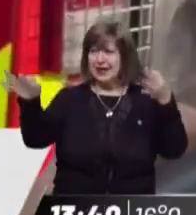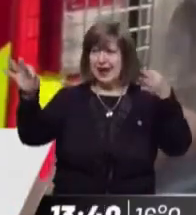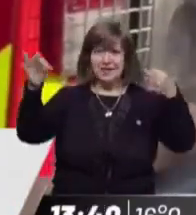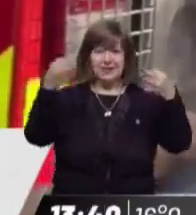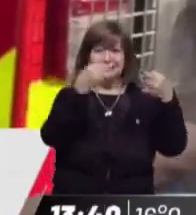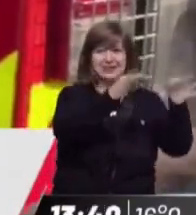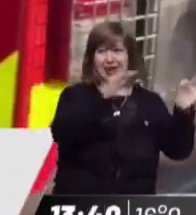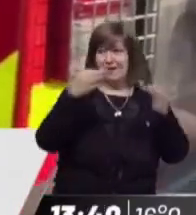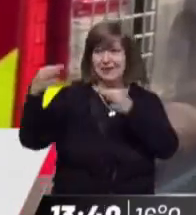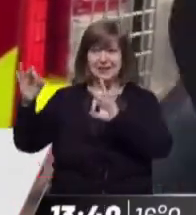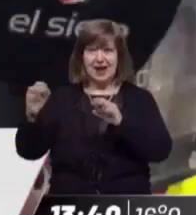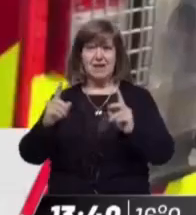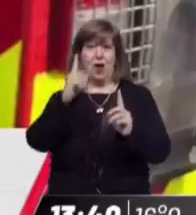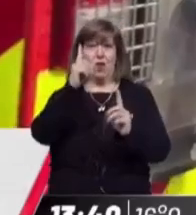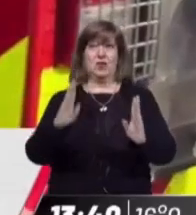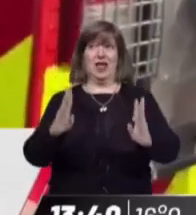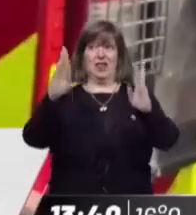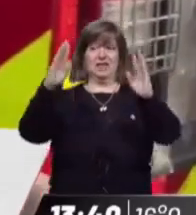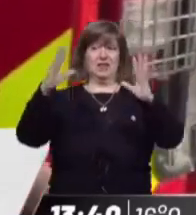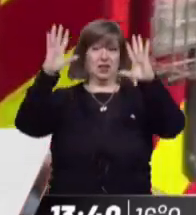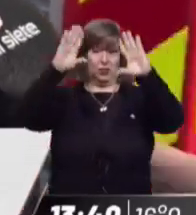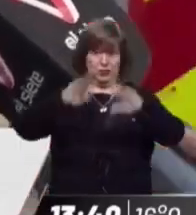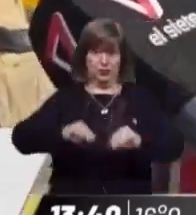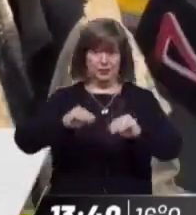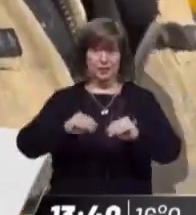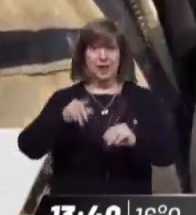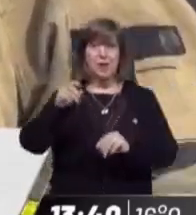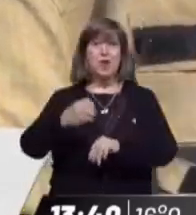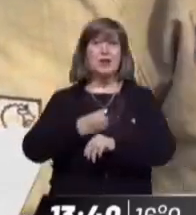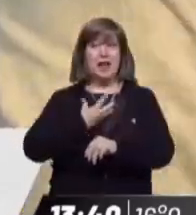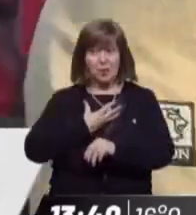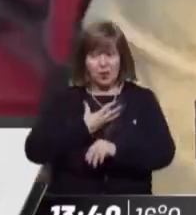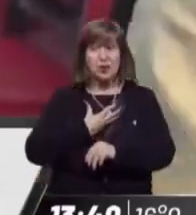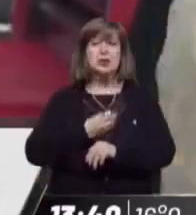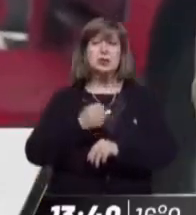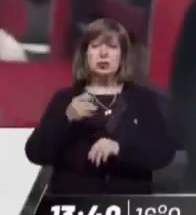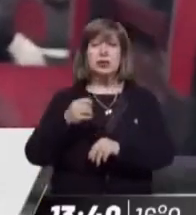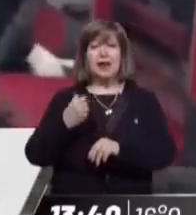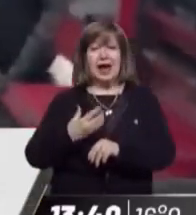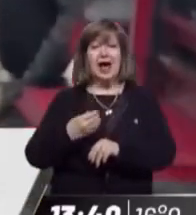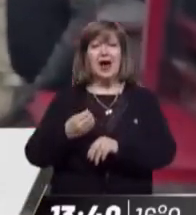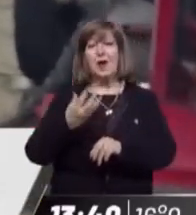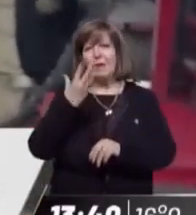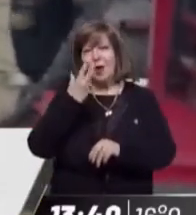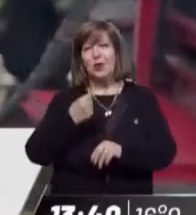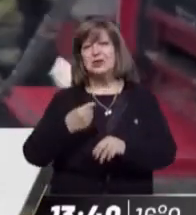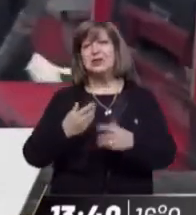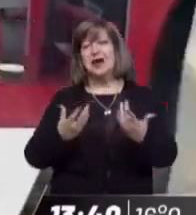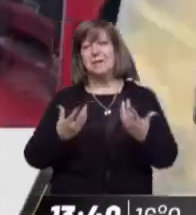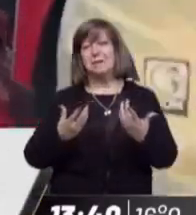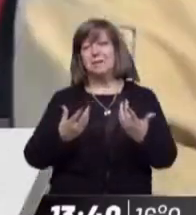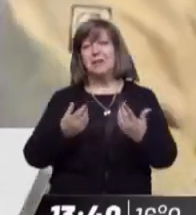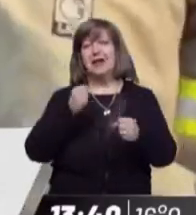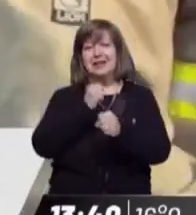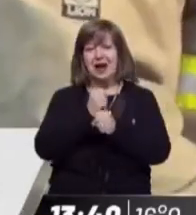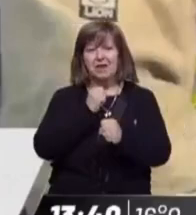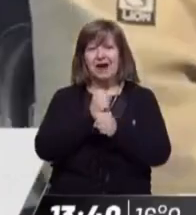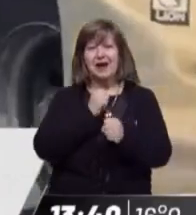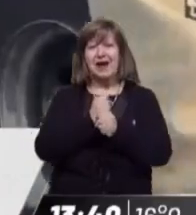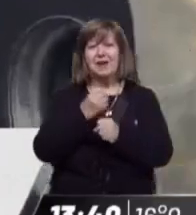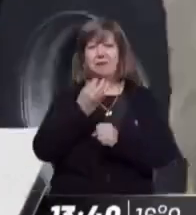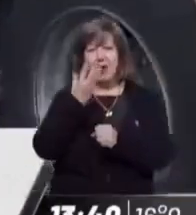¿Emociona eso también, haberlo logrado? Sí. Y me emociona ser bombero y me emociona trabajar con mis